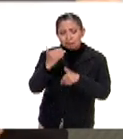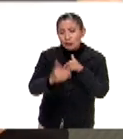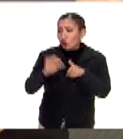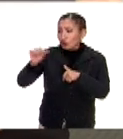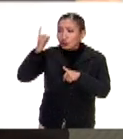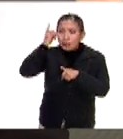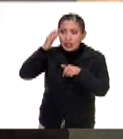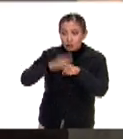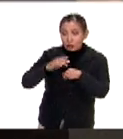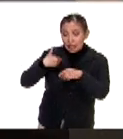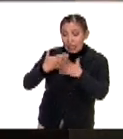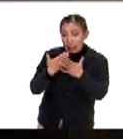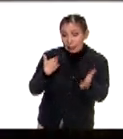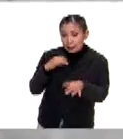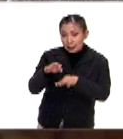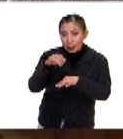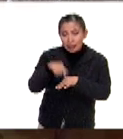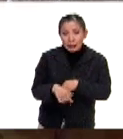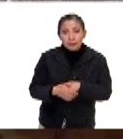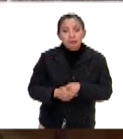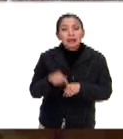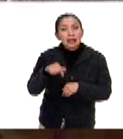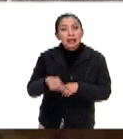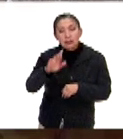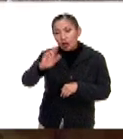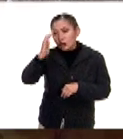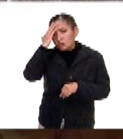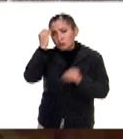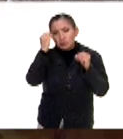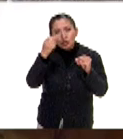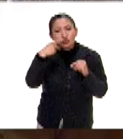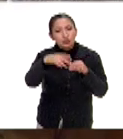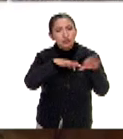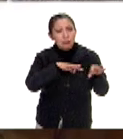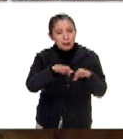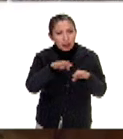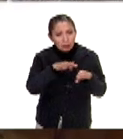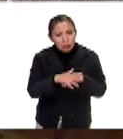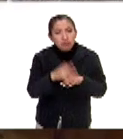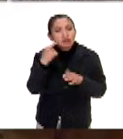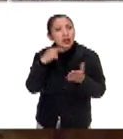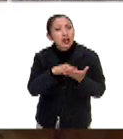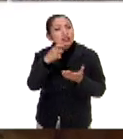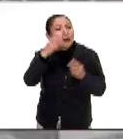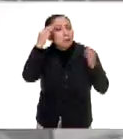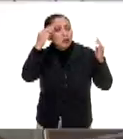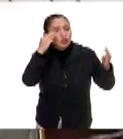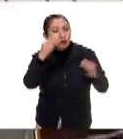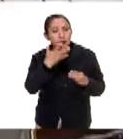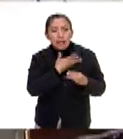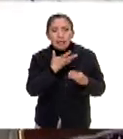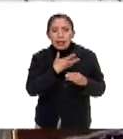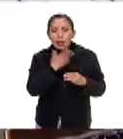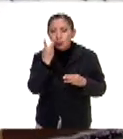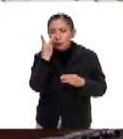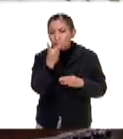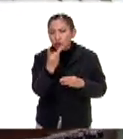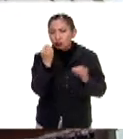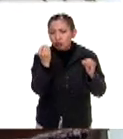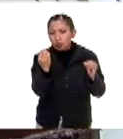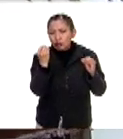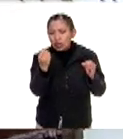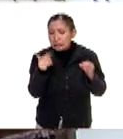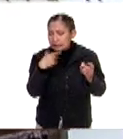otros directores habían llevado, a quienes reconozco muchísimo su trabajo. Creo que este museo tiene como